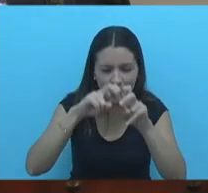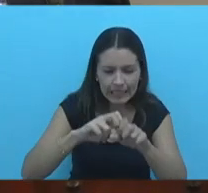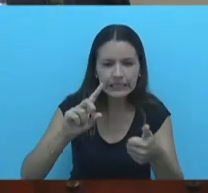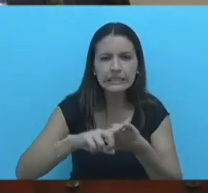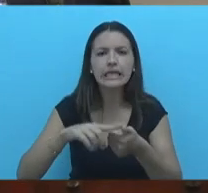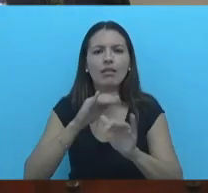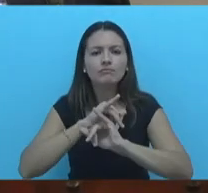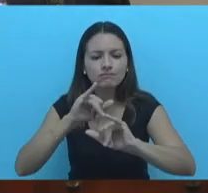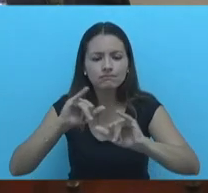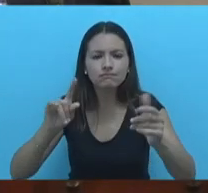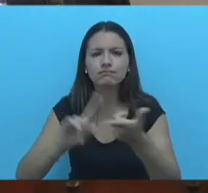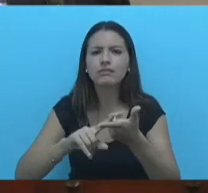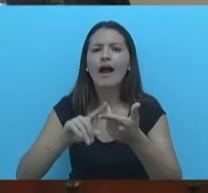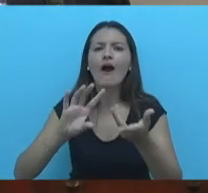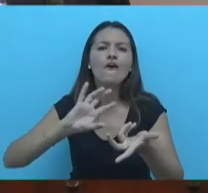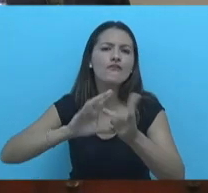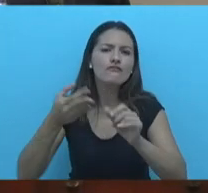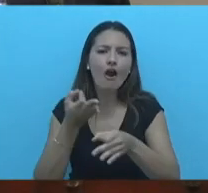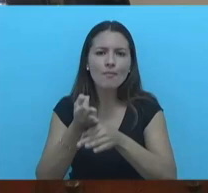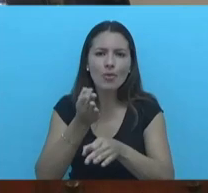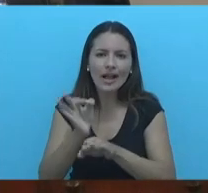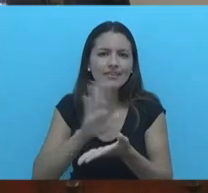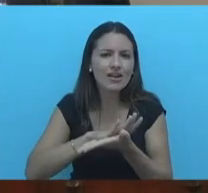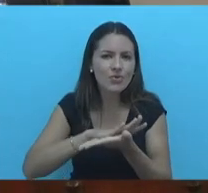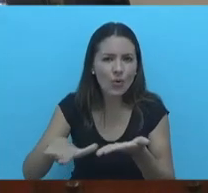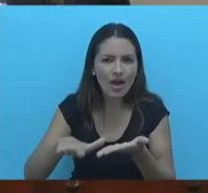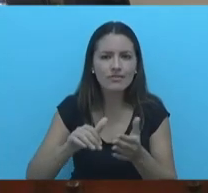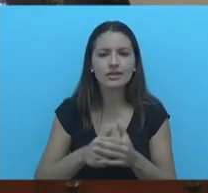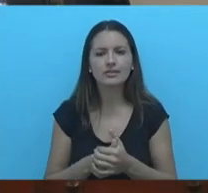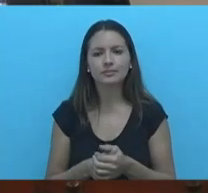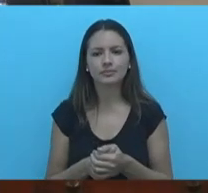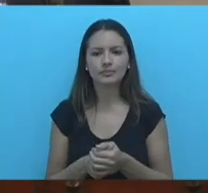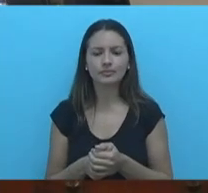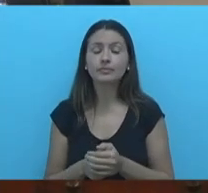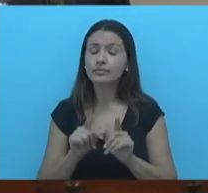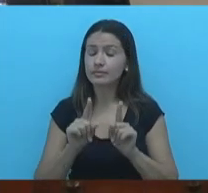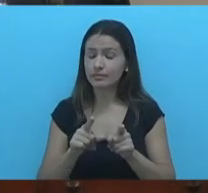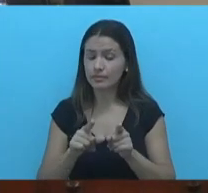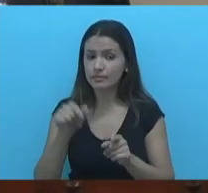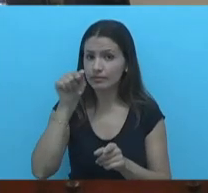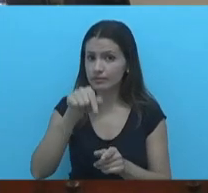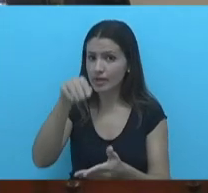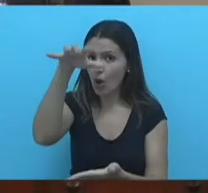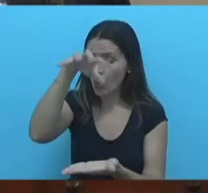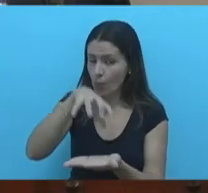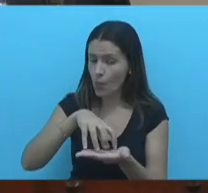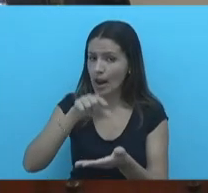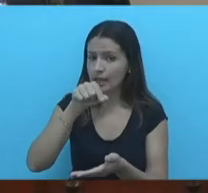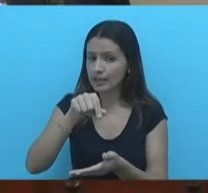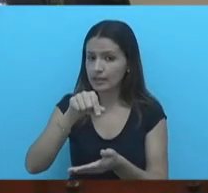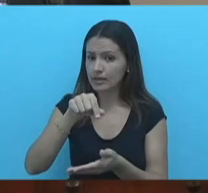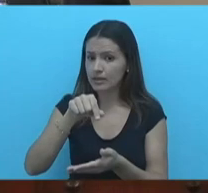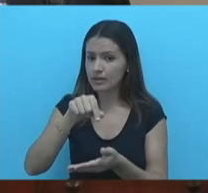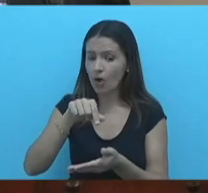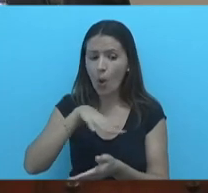y difusión de experiencias educativas innovadoras, dejándose asimismo establecido que en dicho inmueble deberá asignarse un